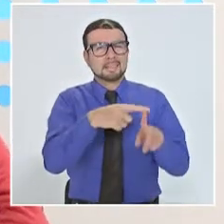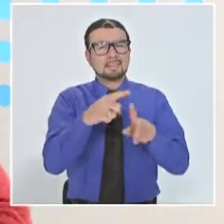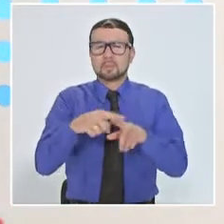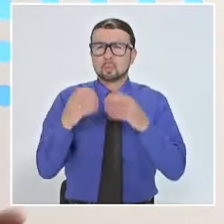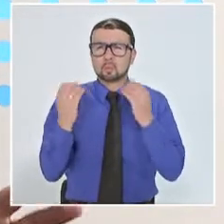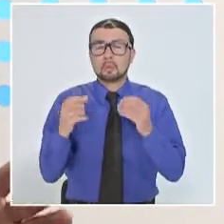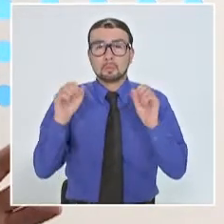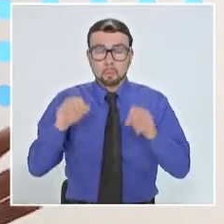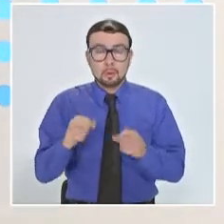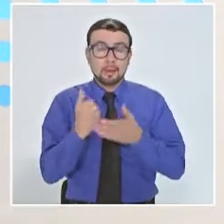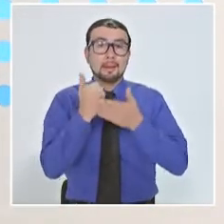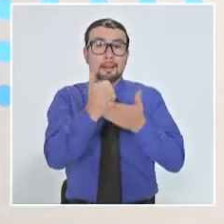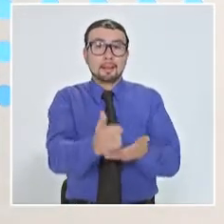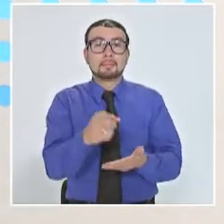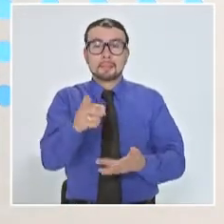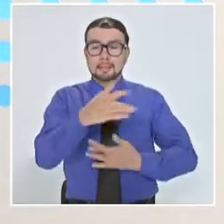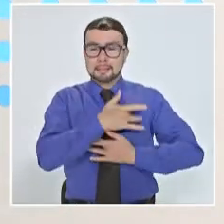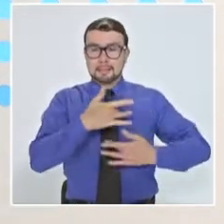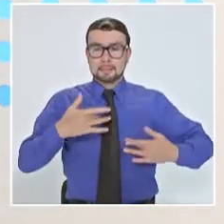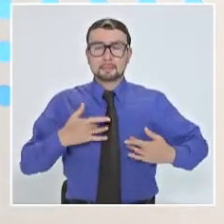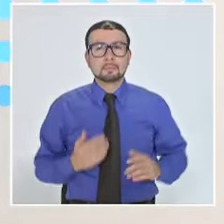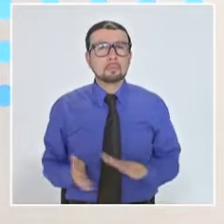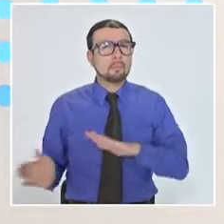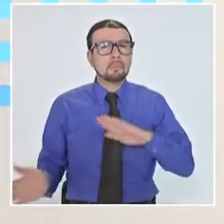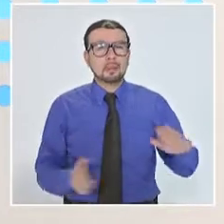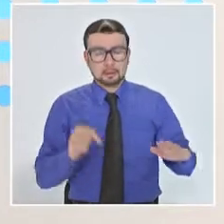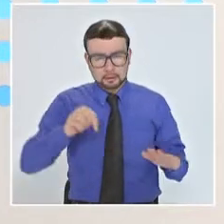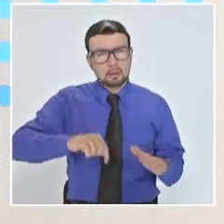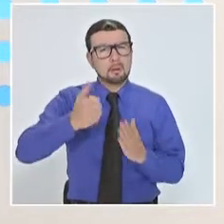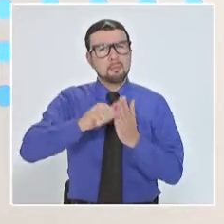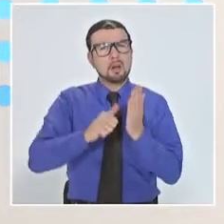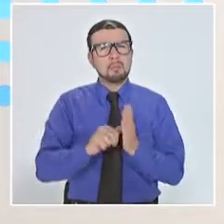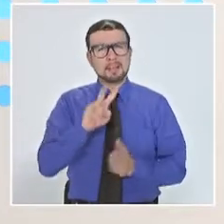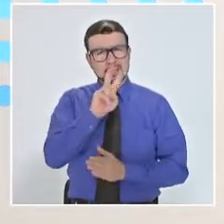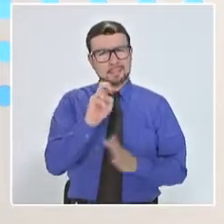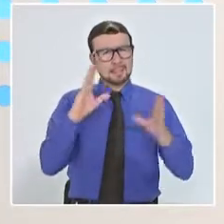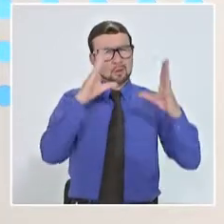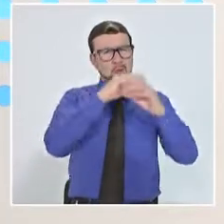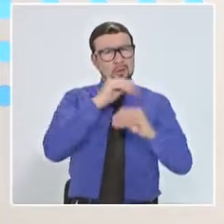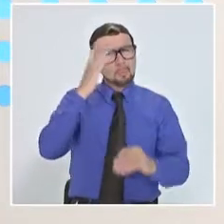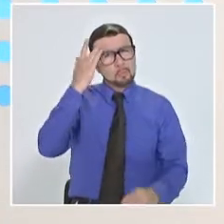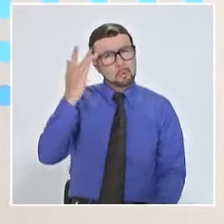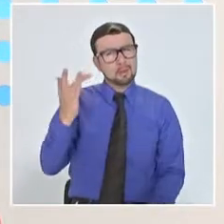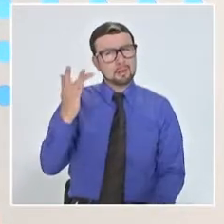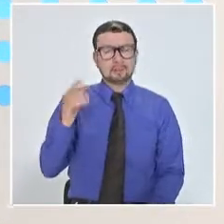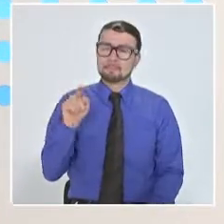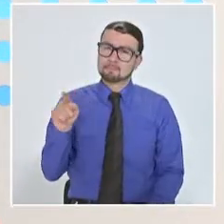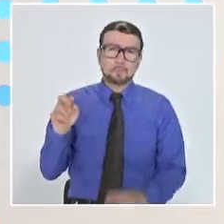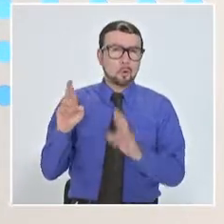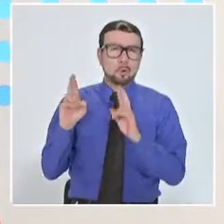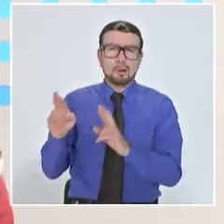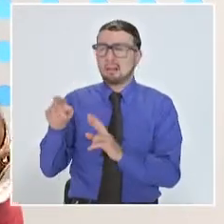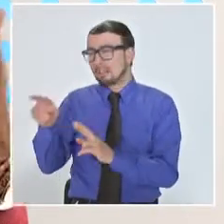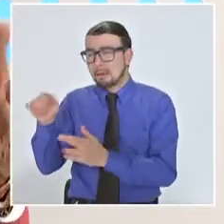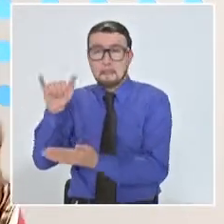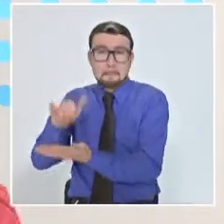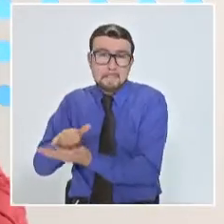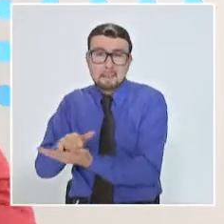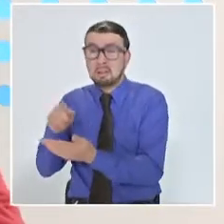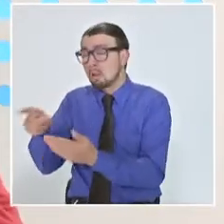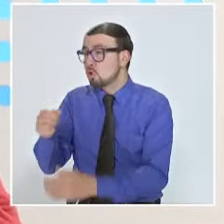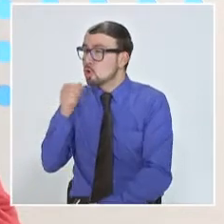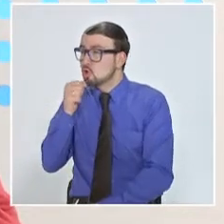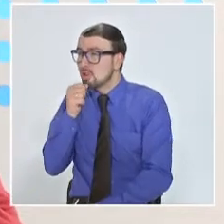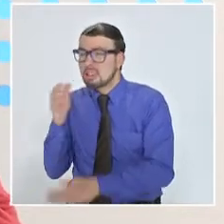salud. También a nosotros nos gusta estar este programa a las 7 de la noche porque qué bueno que nos saliéramos de ese contexto de las noticias trágicas que